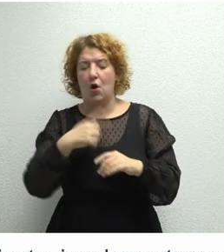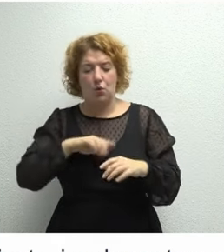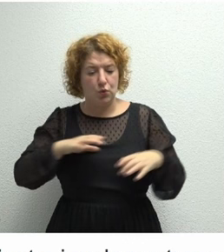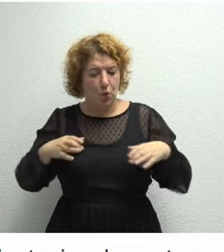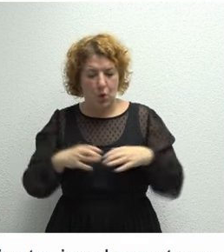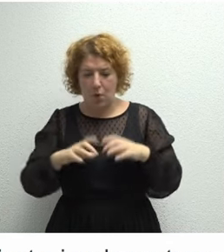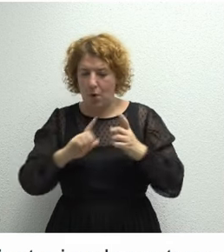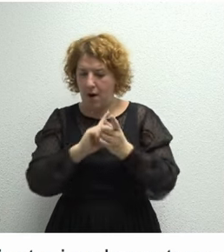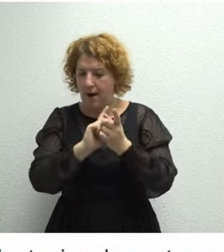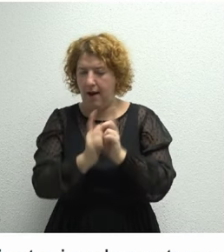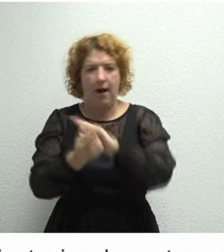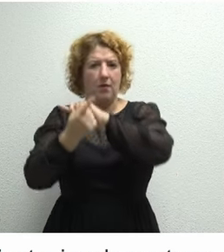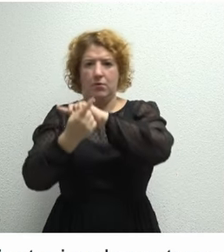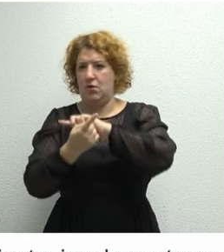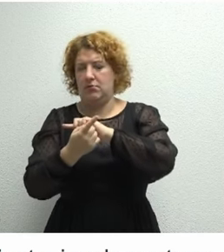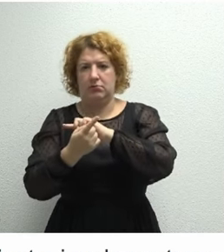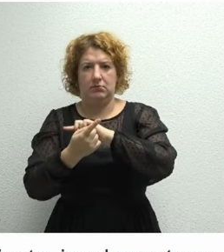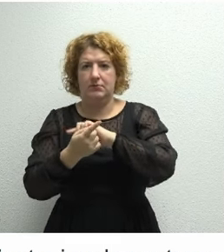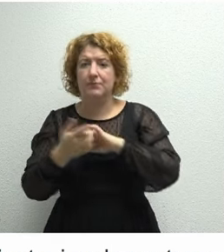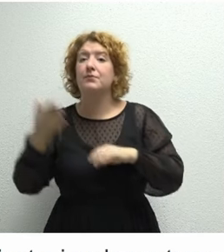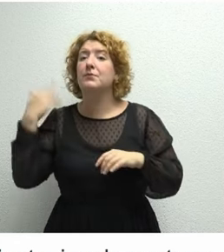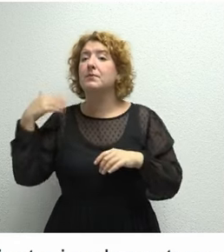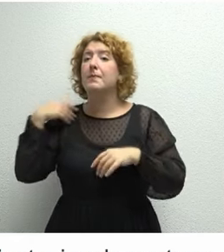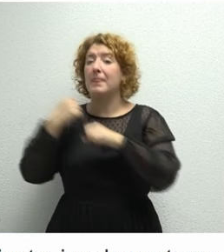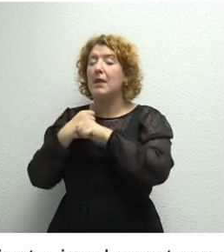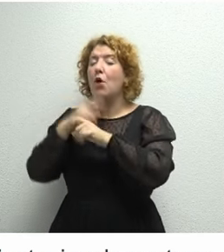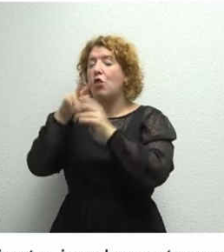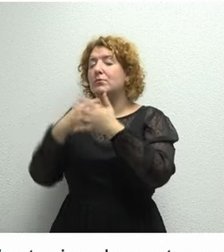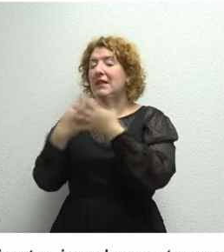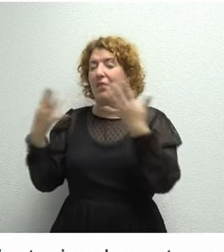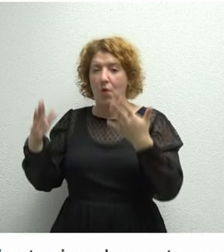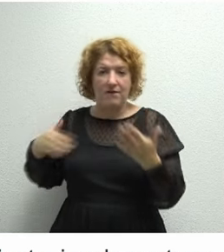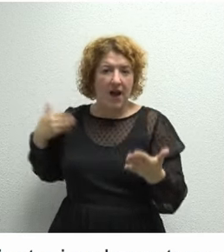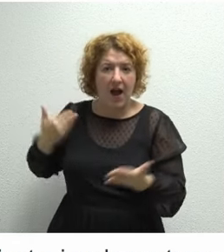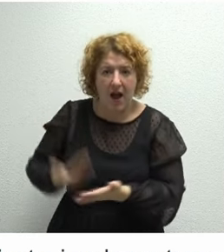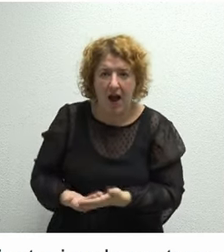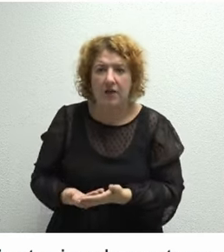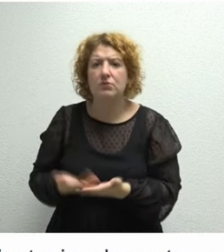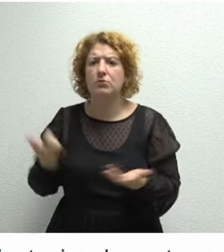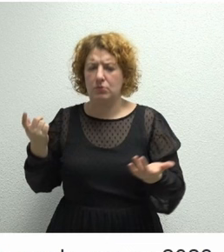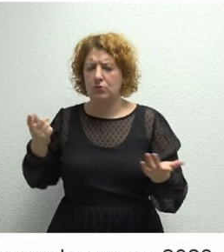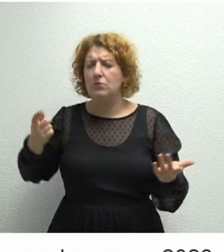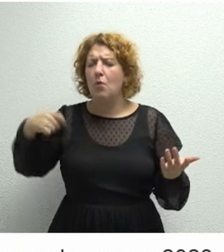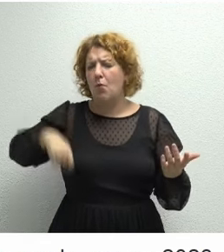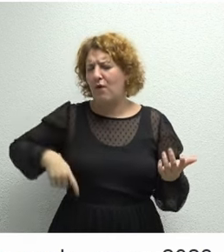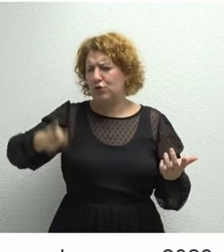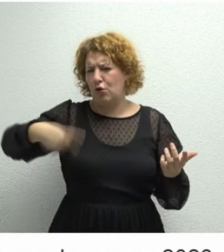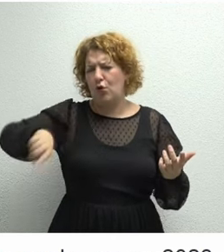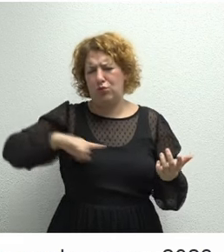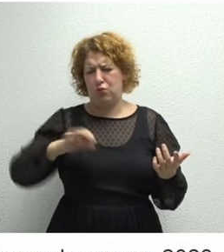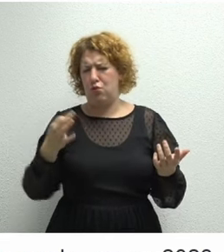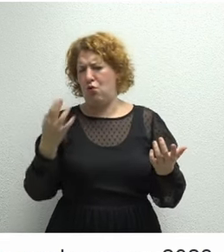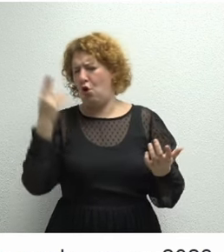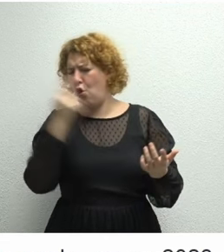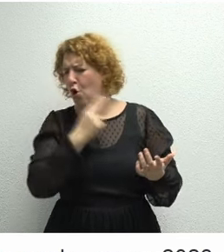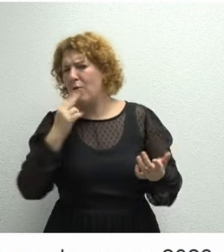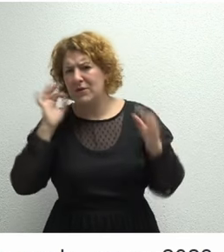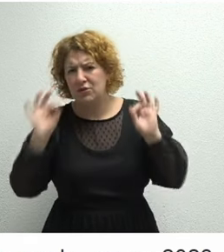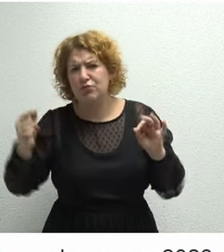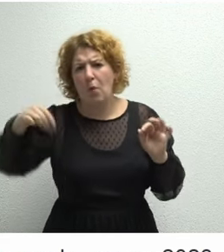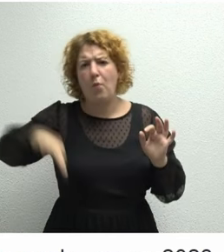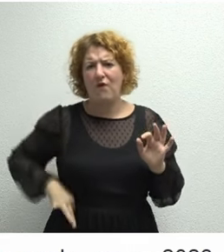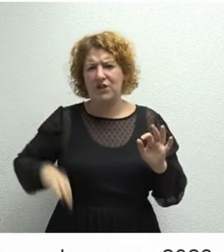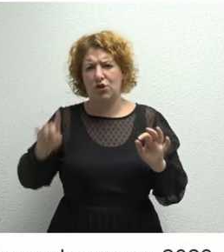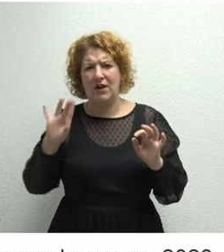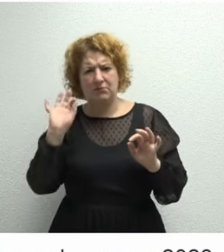nosotros es verdad que llevamos trabajando desde 2019 que profesionales muy comprometidos y con mucha motivación por seguir trabajando